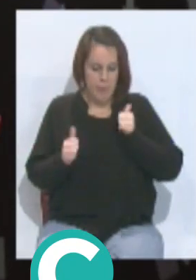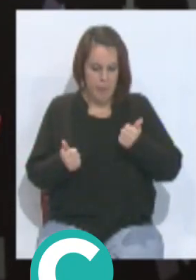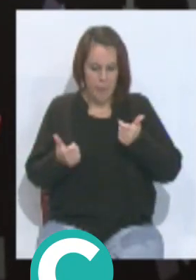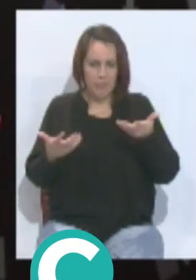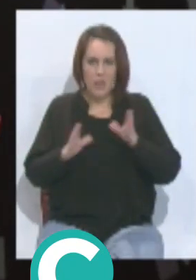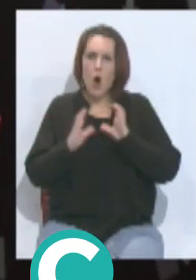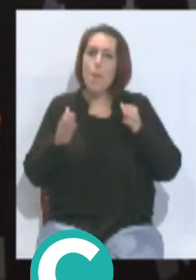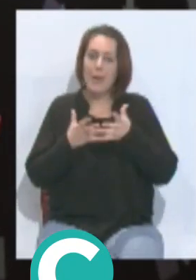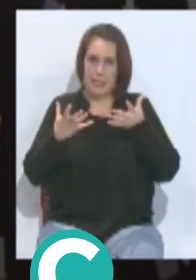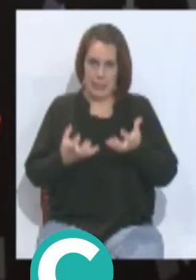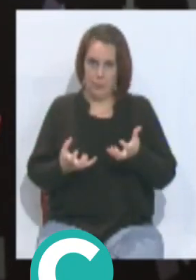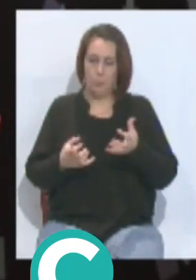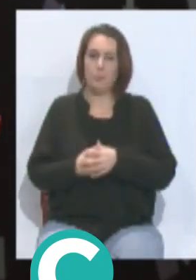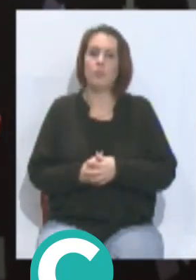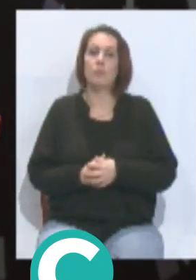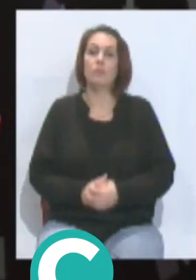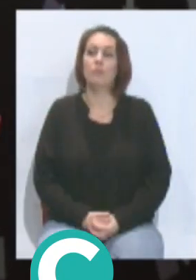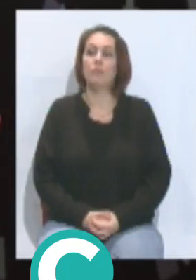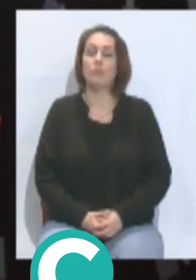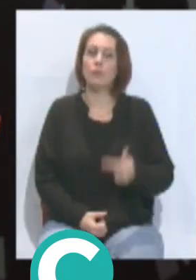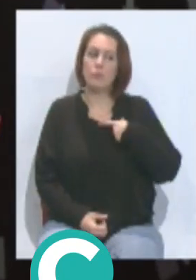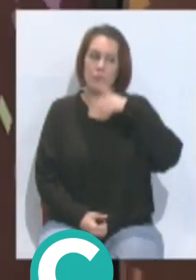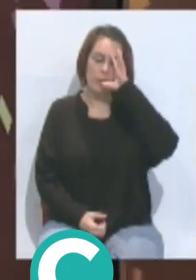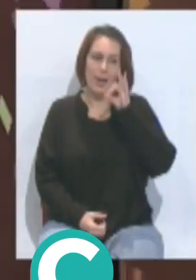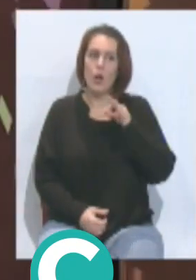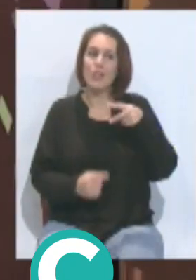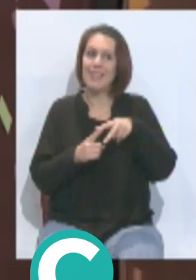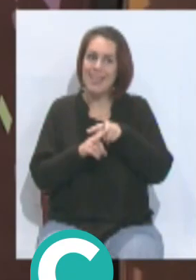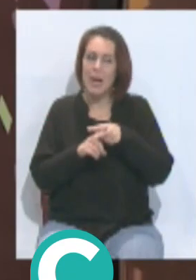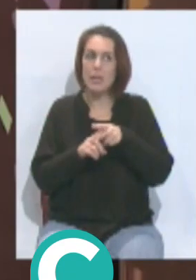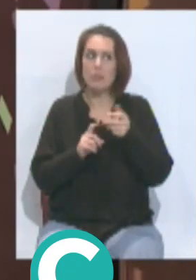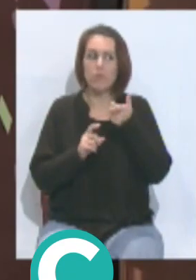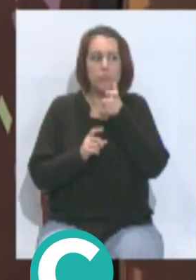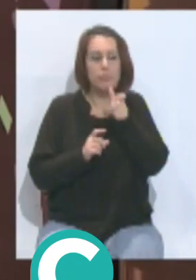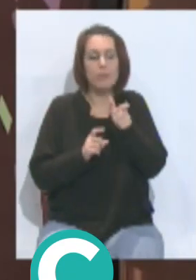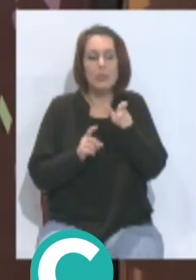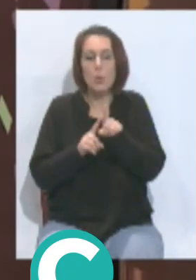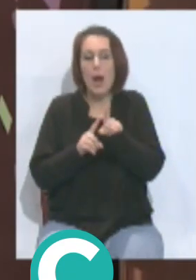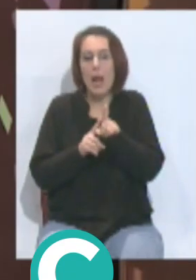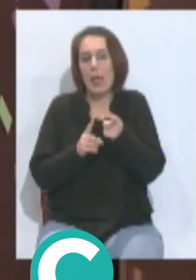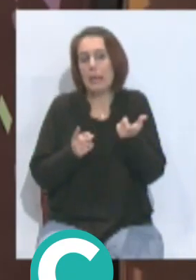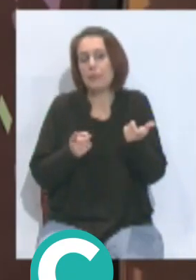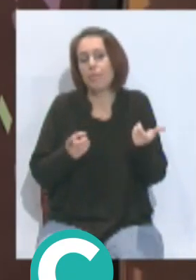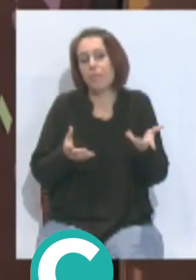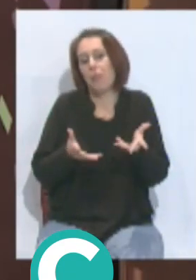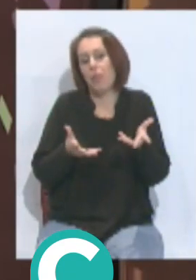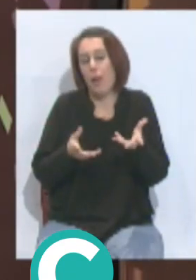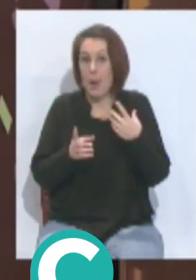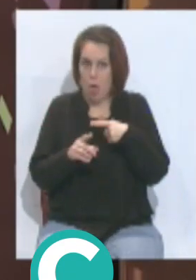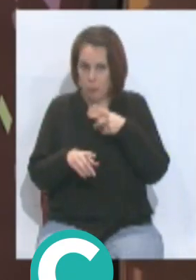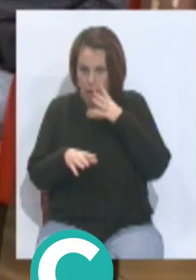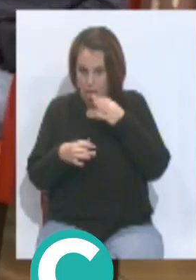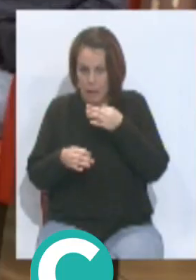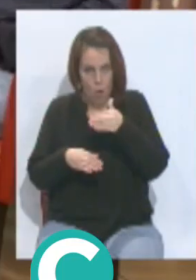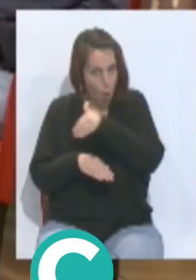de comparsa, ¿no? Que, uh-huh. que... Creo que el término taller se me antoja un poquito modesto para la que habéis montado, porque al final no deja de